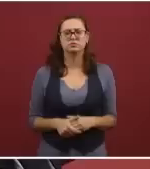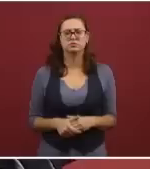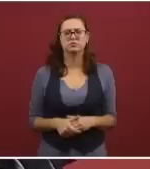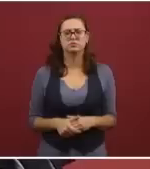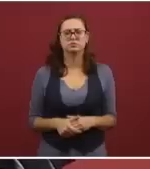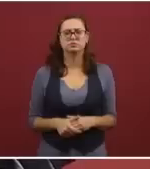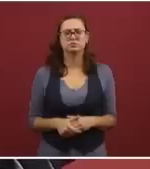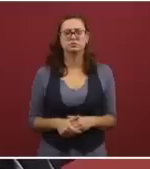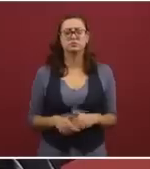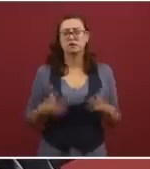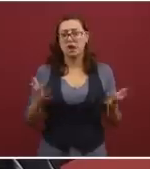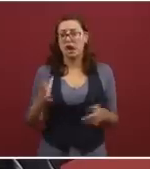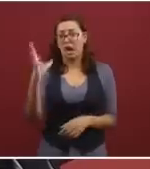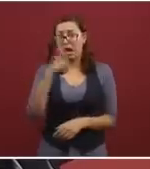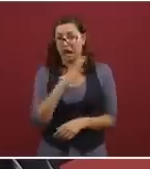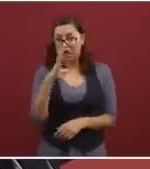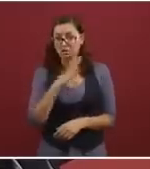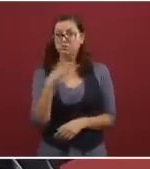juzgado,